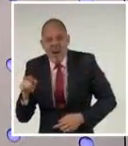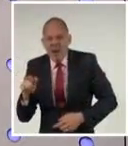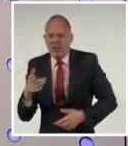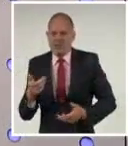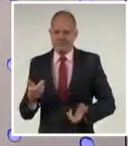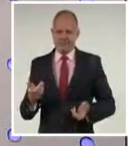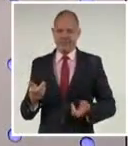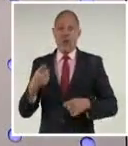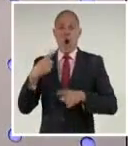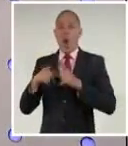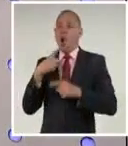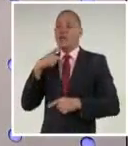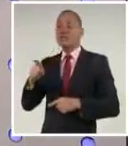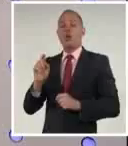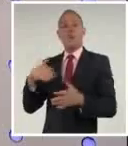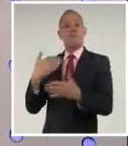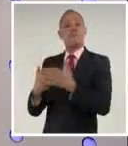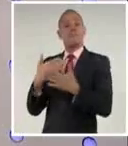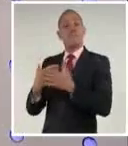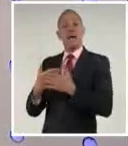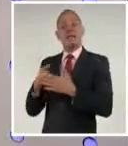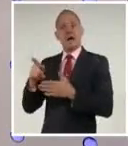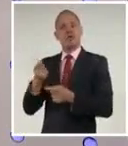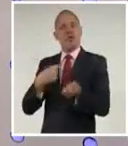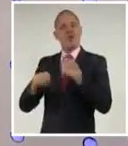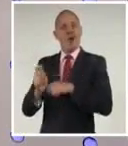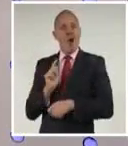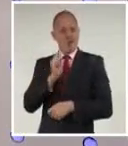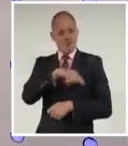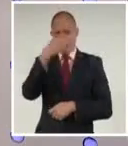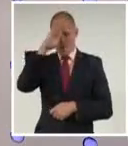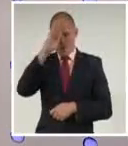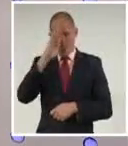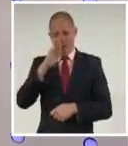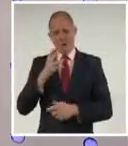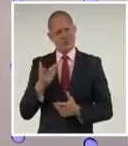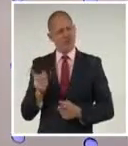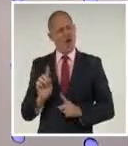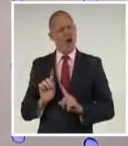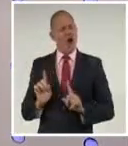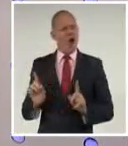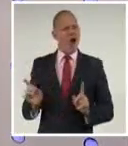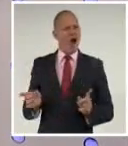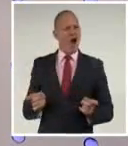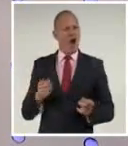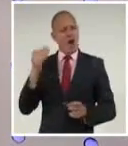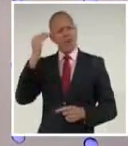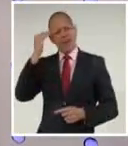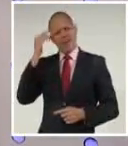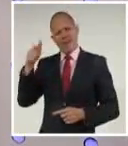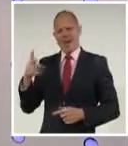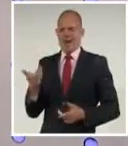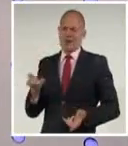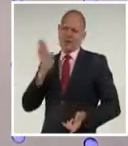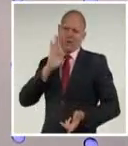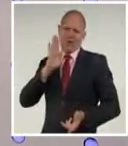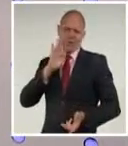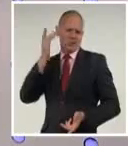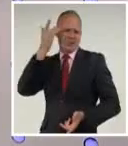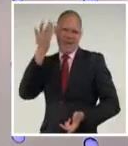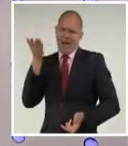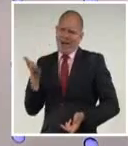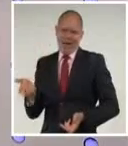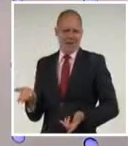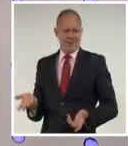puede llegar. Mientras tanto, auspician una campaña de descrédito para erosionar los vínculos de este país con el mundo y ofrecen